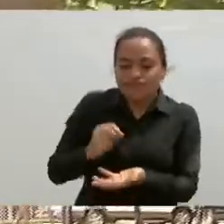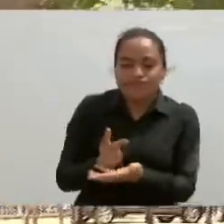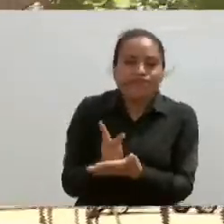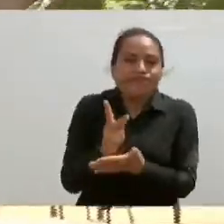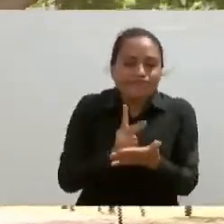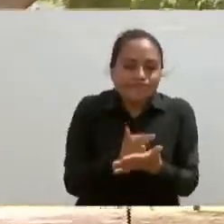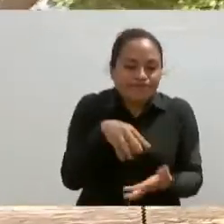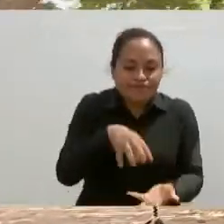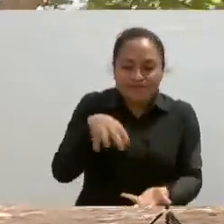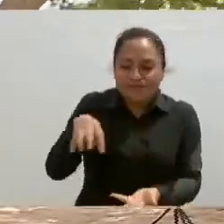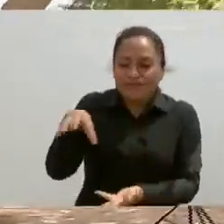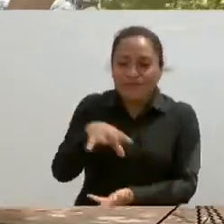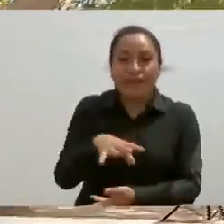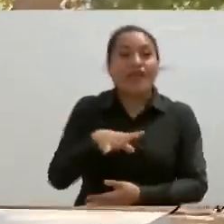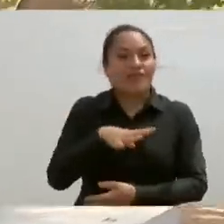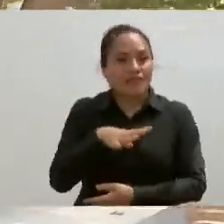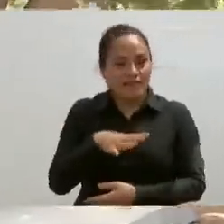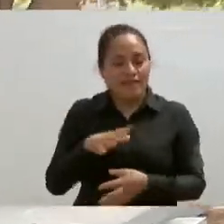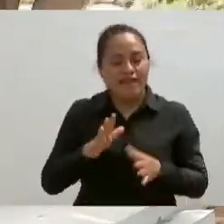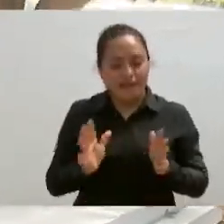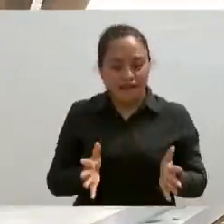ya tenemos